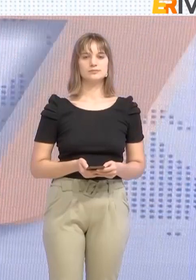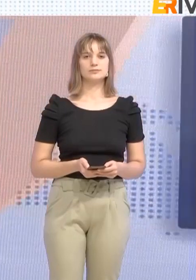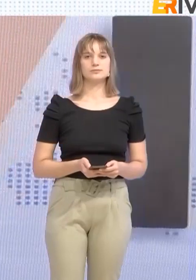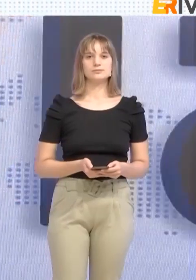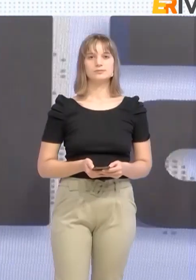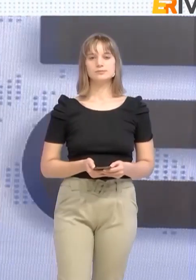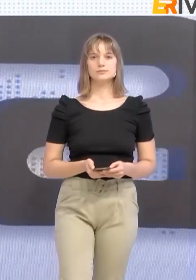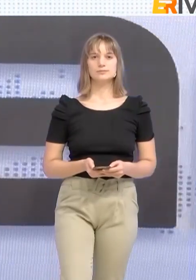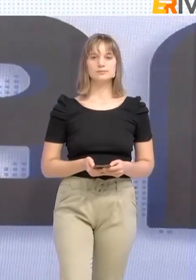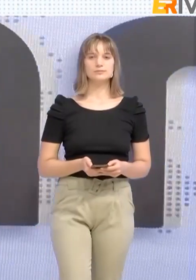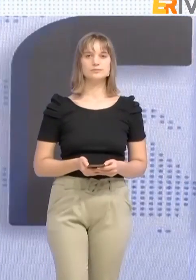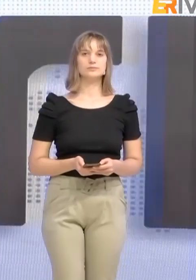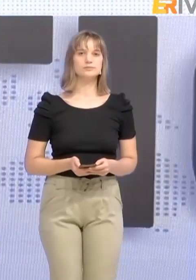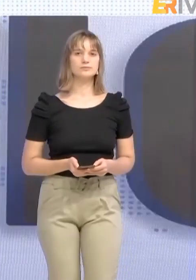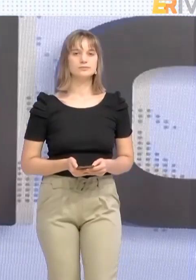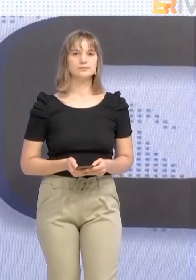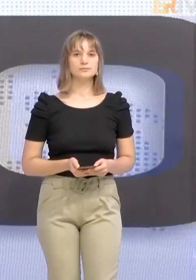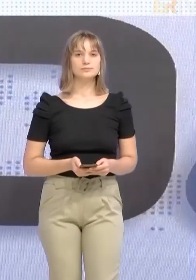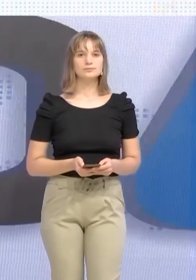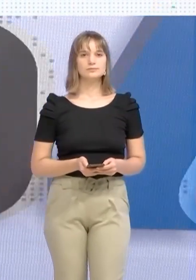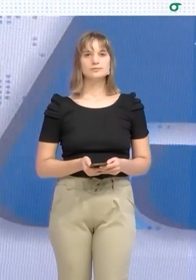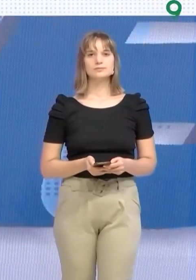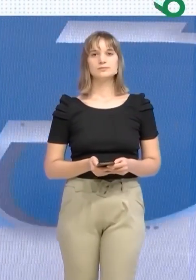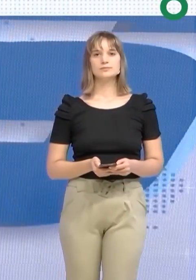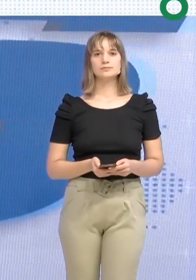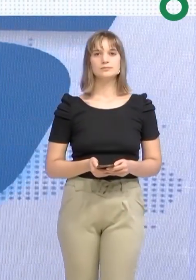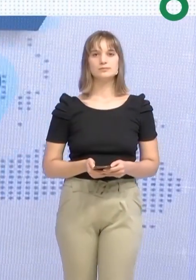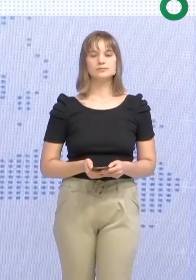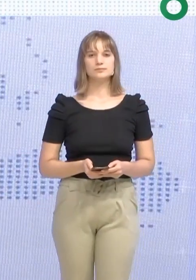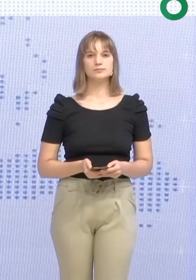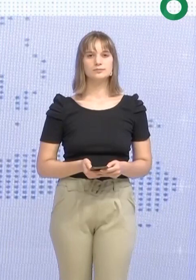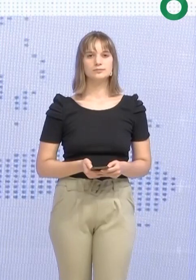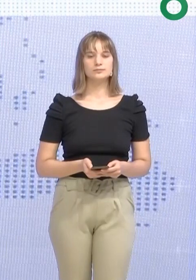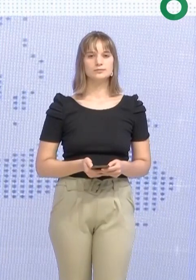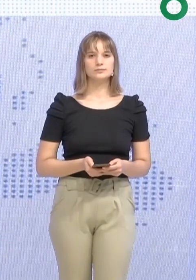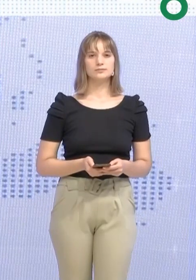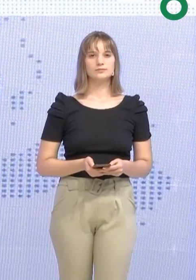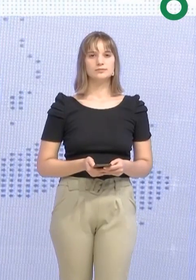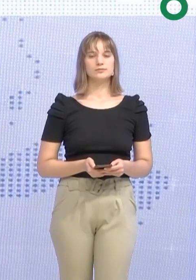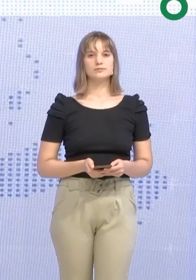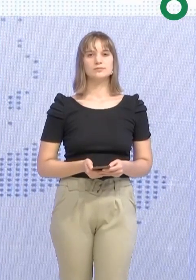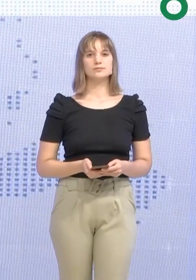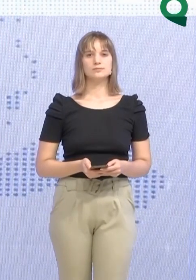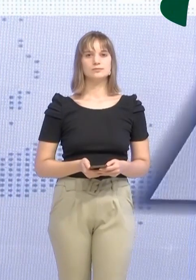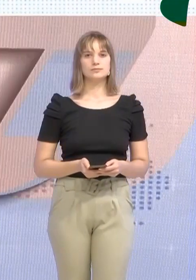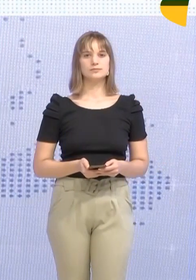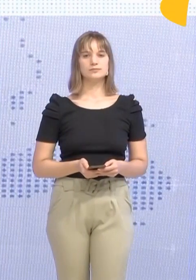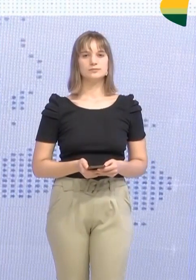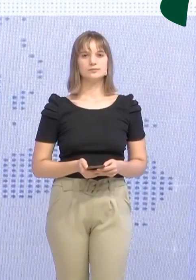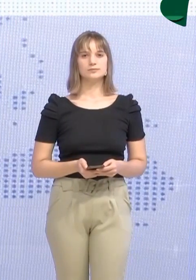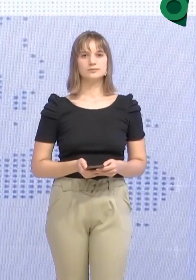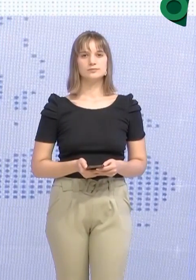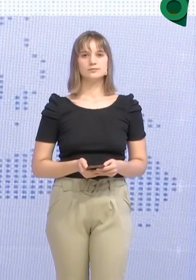bueno, hay distintas plataformas sobre las que uno puede tomar contacto oficial con esa